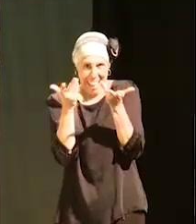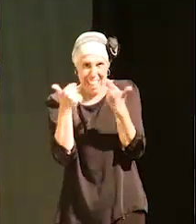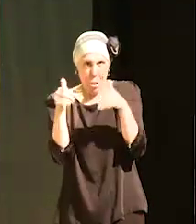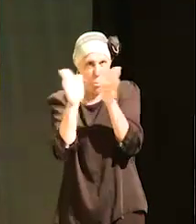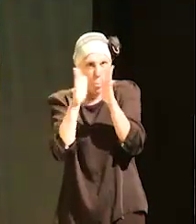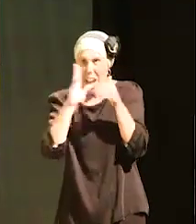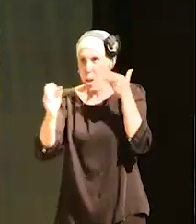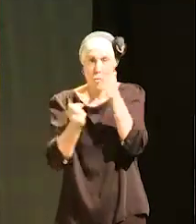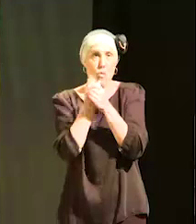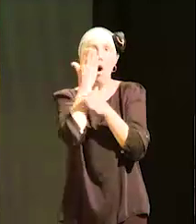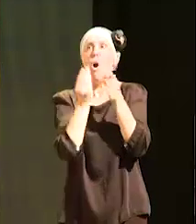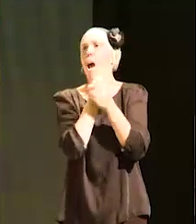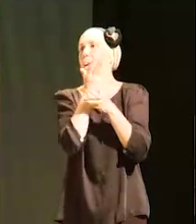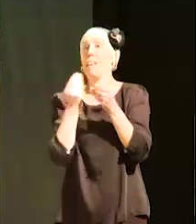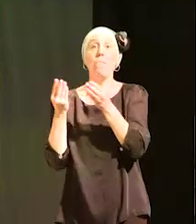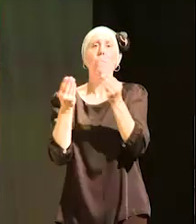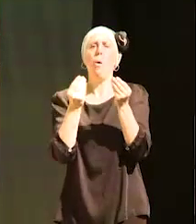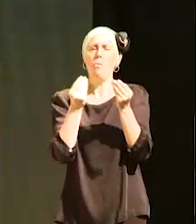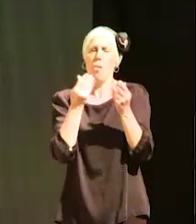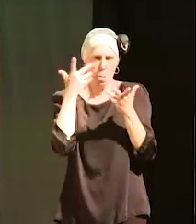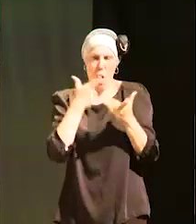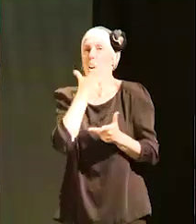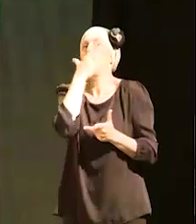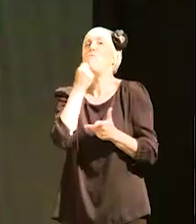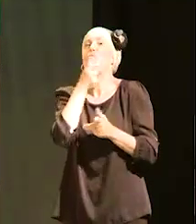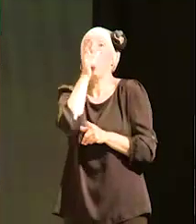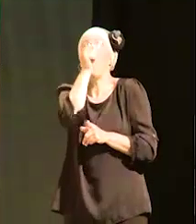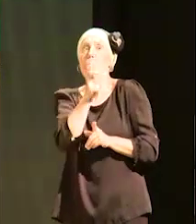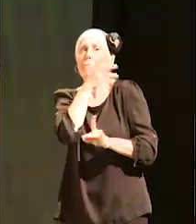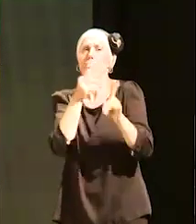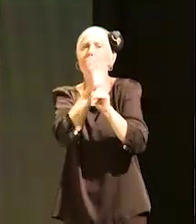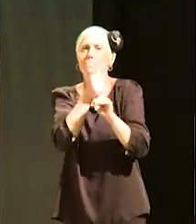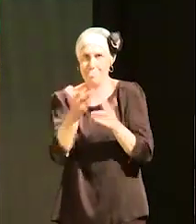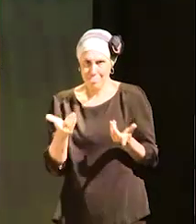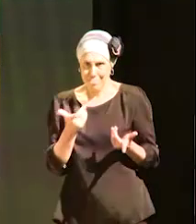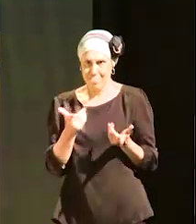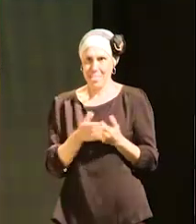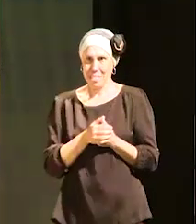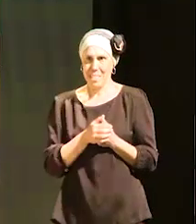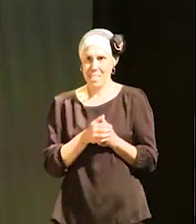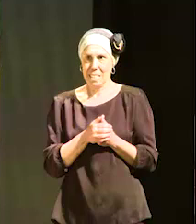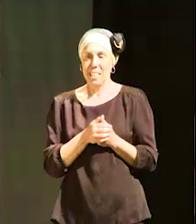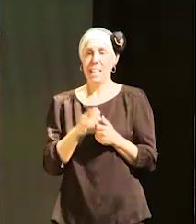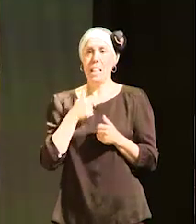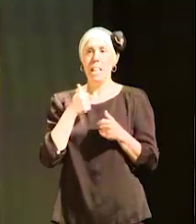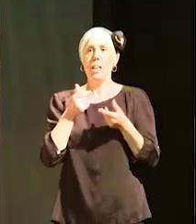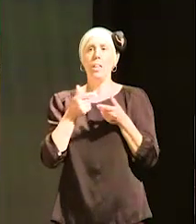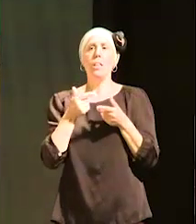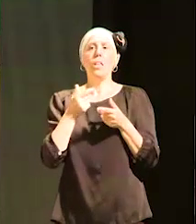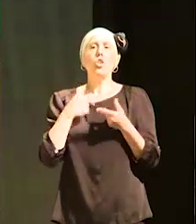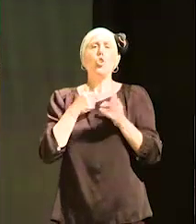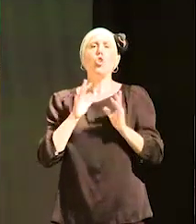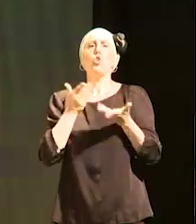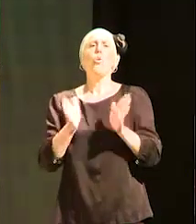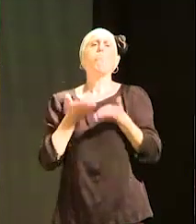de volcanes y nos encontramos todas en general yo promete que no puedan salir a ver o y actuar a donde